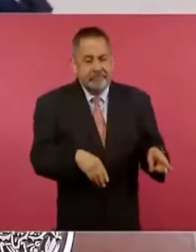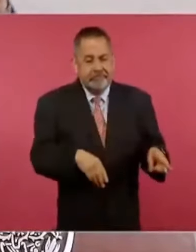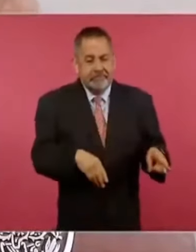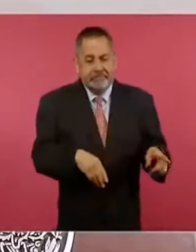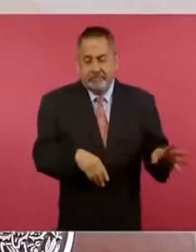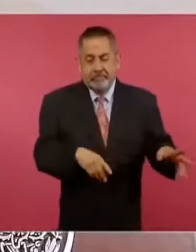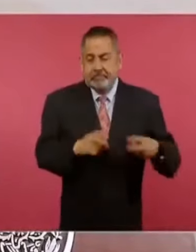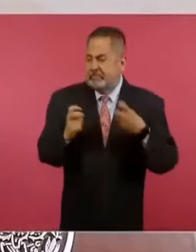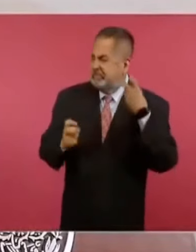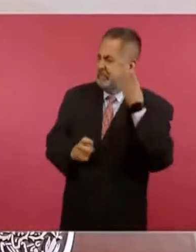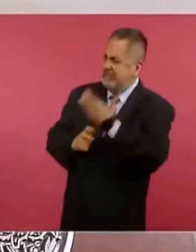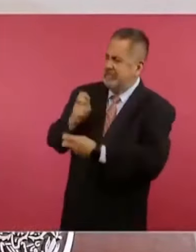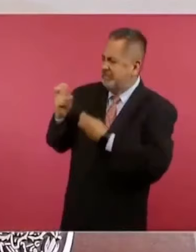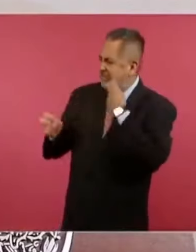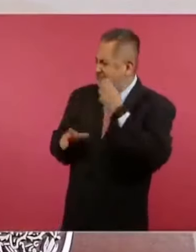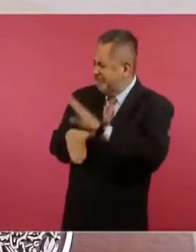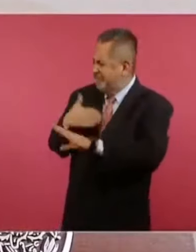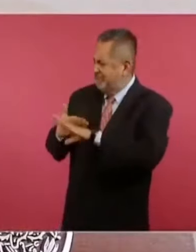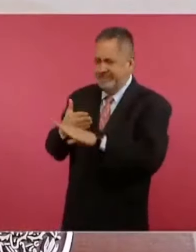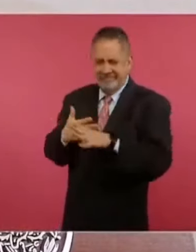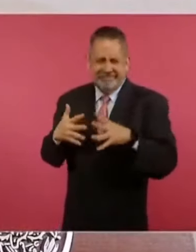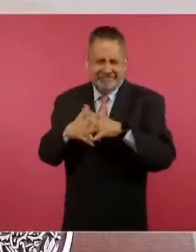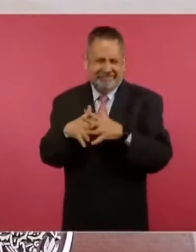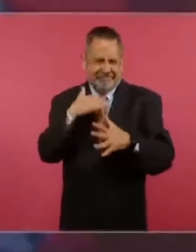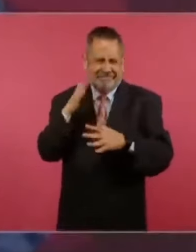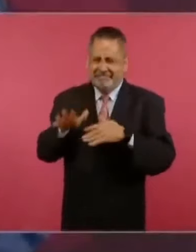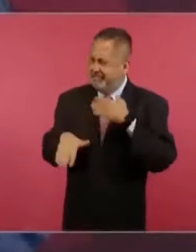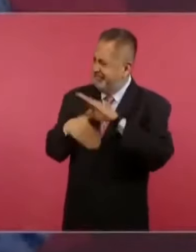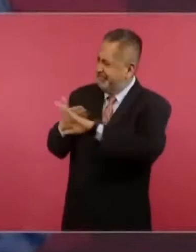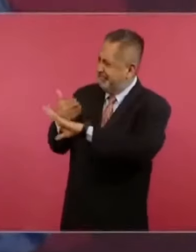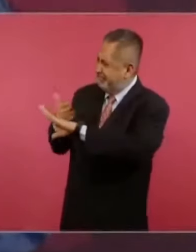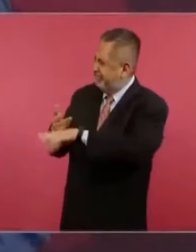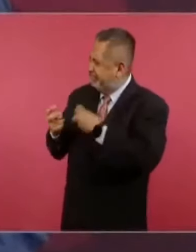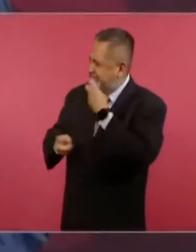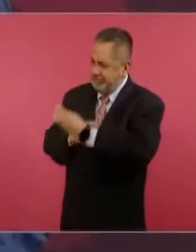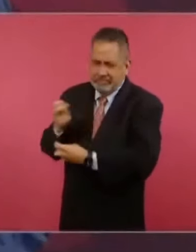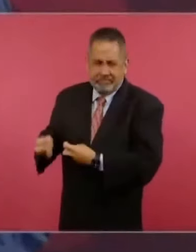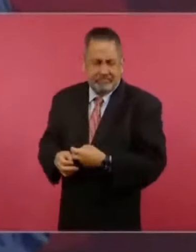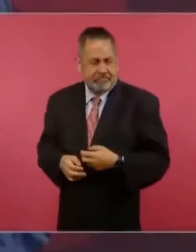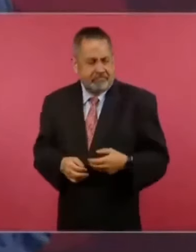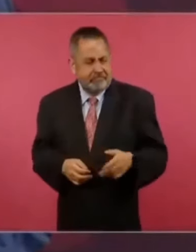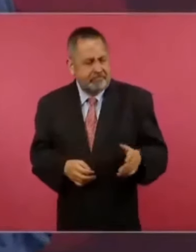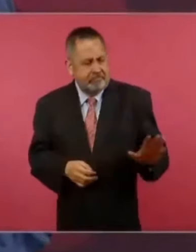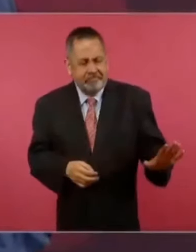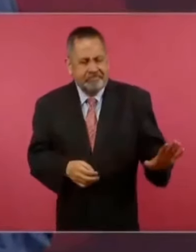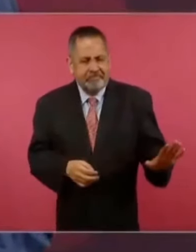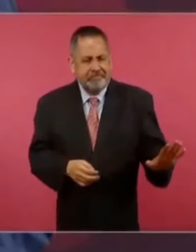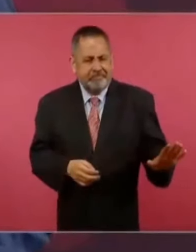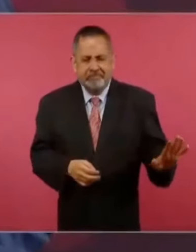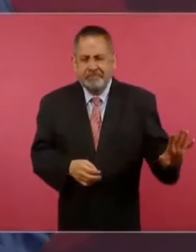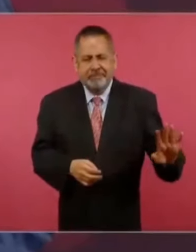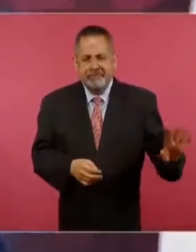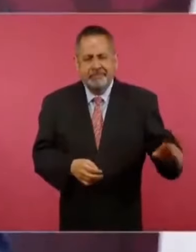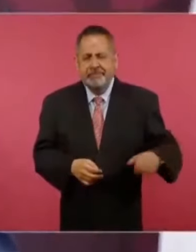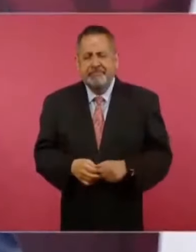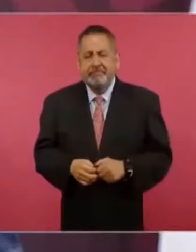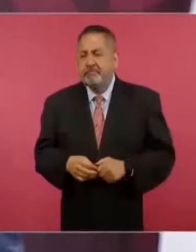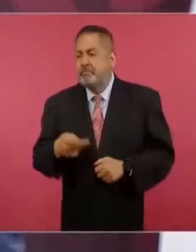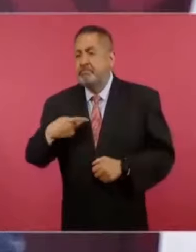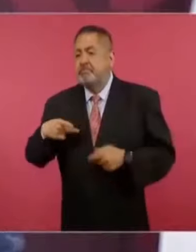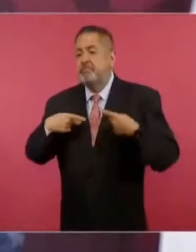su campaña, toda su guerra sucia, es porque ya nuestro pueblo